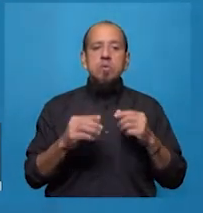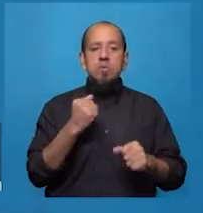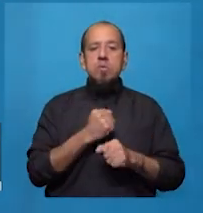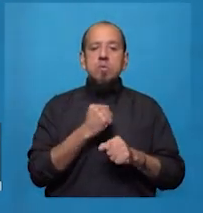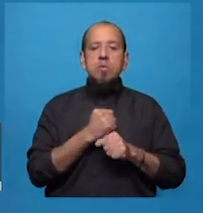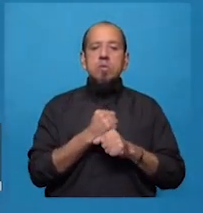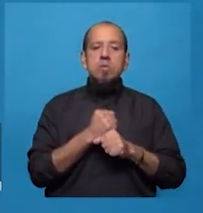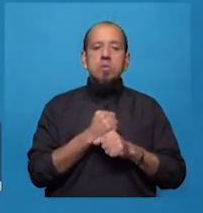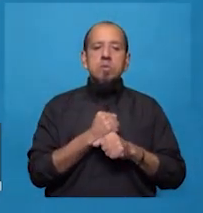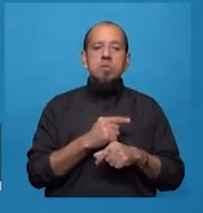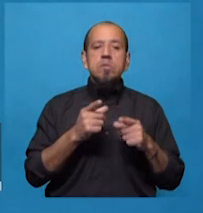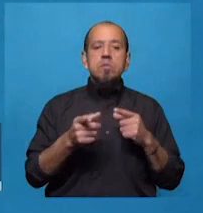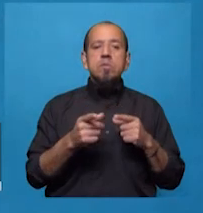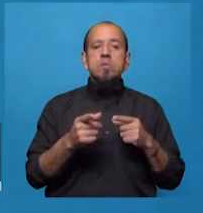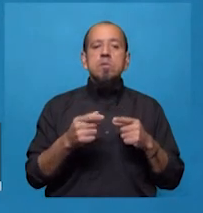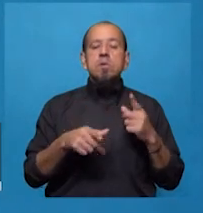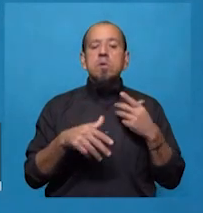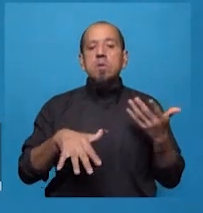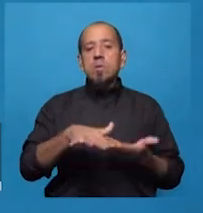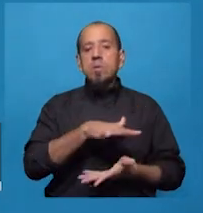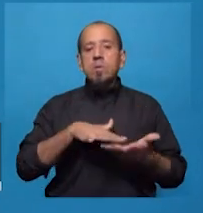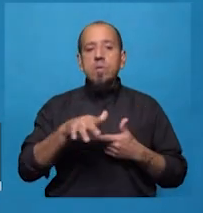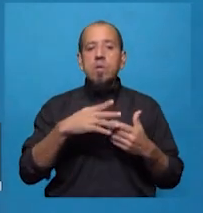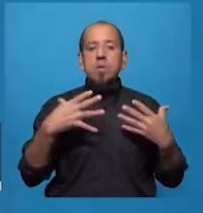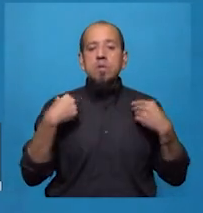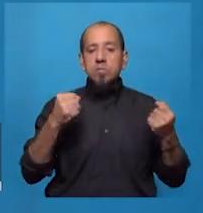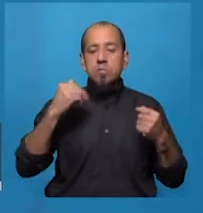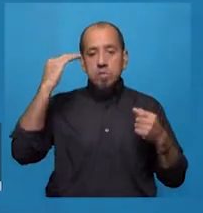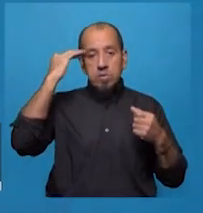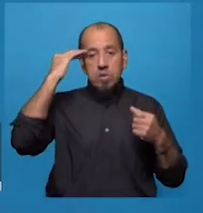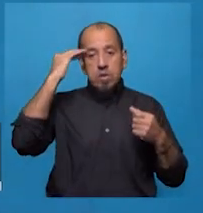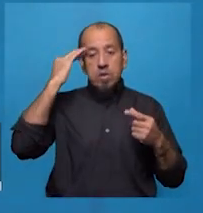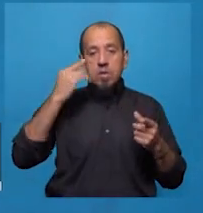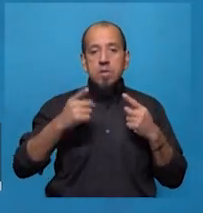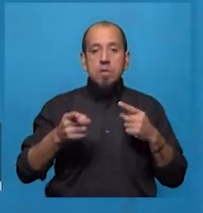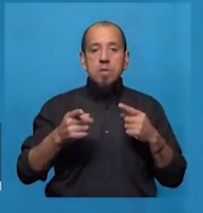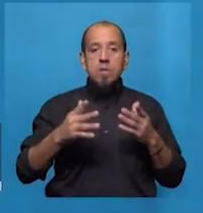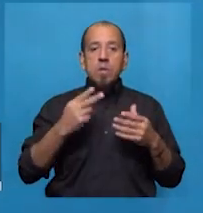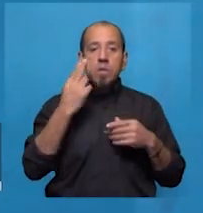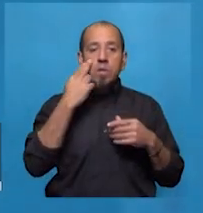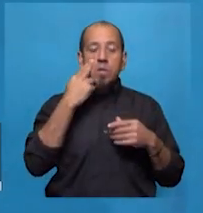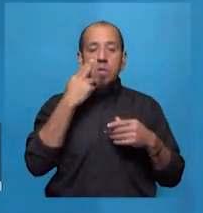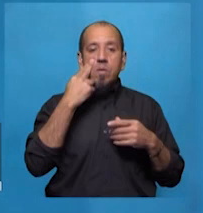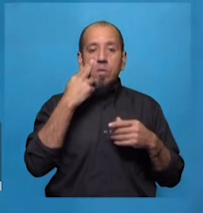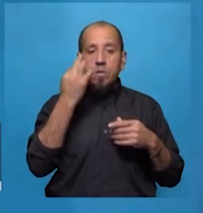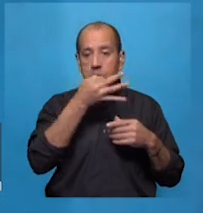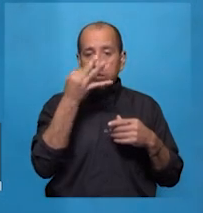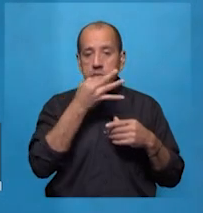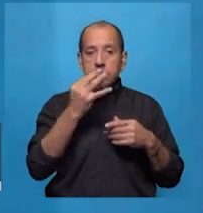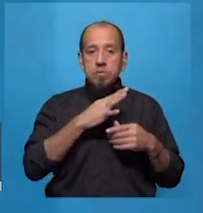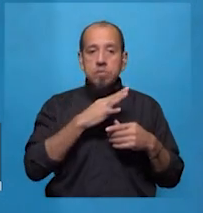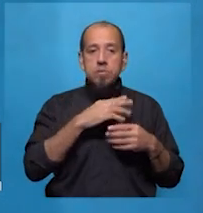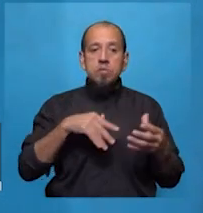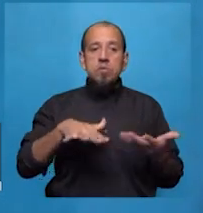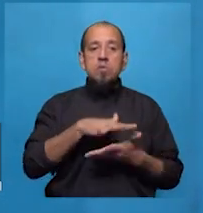empleo de la carestía la situación que de Salud Mental y de problemas de adicciones que vemos en muchos barrios